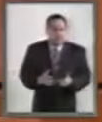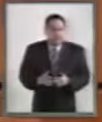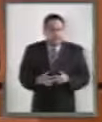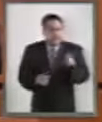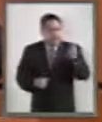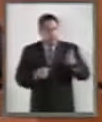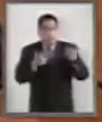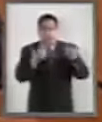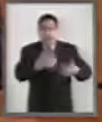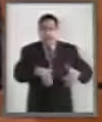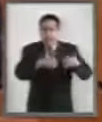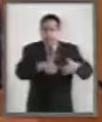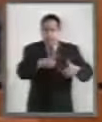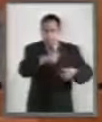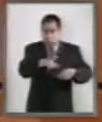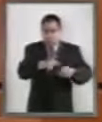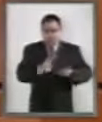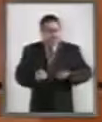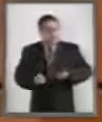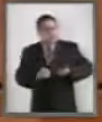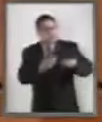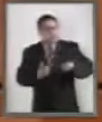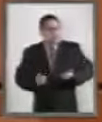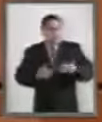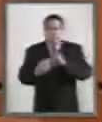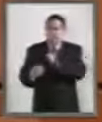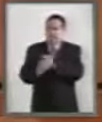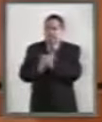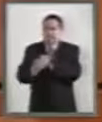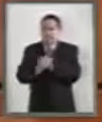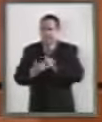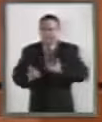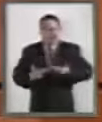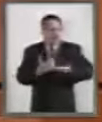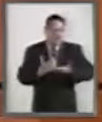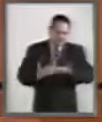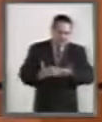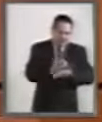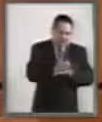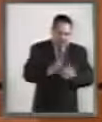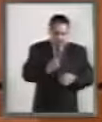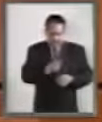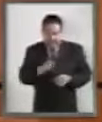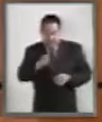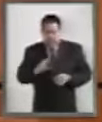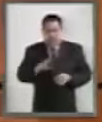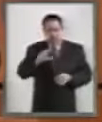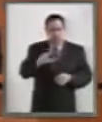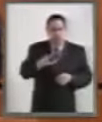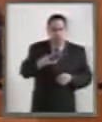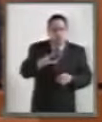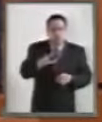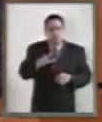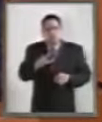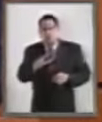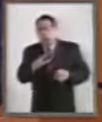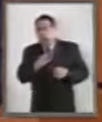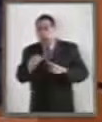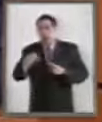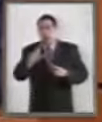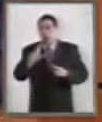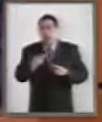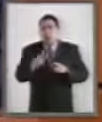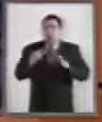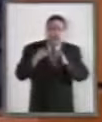las industrias exportadoras favorecidas por el modelo que ganan en promedio entre 138 y 85 mil y 88